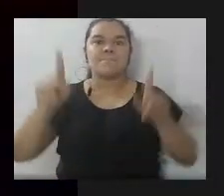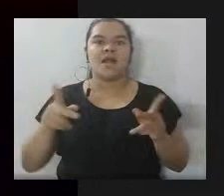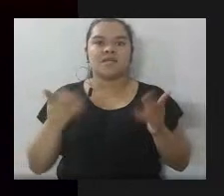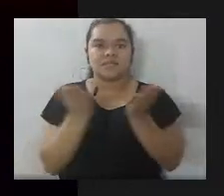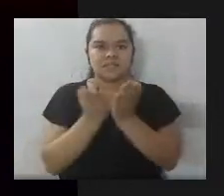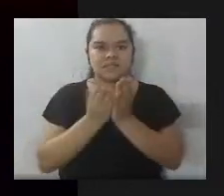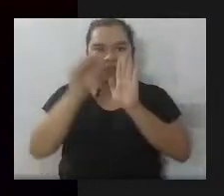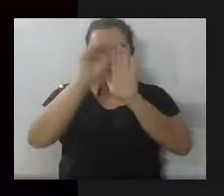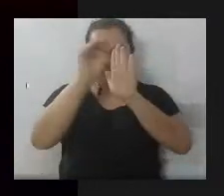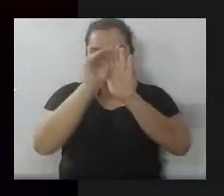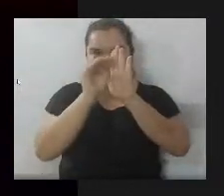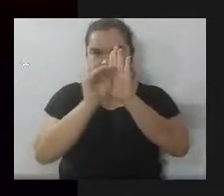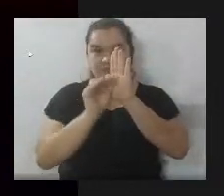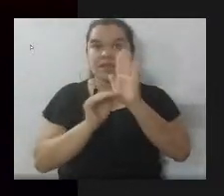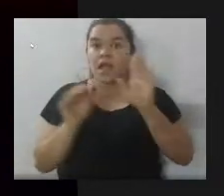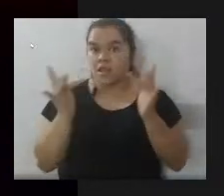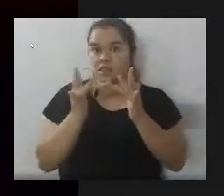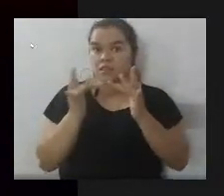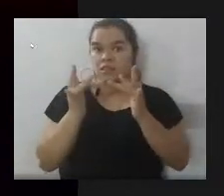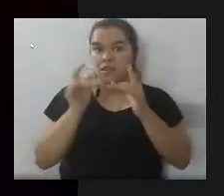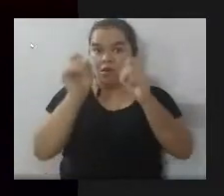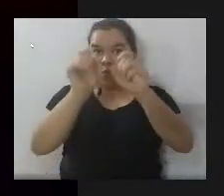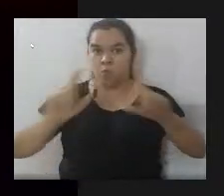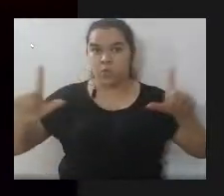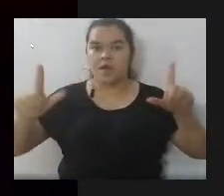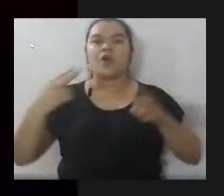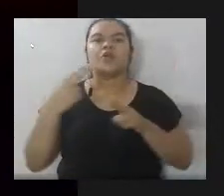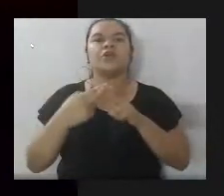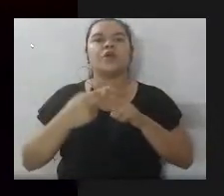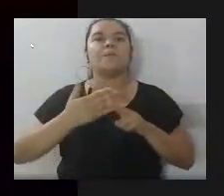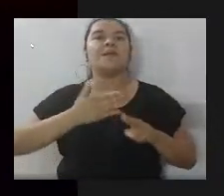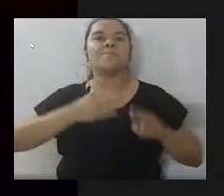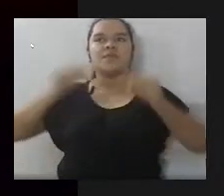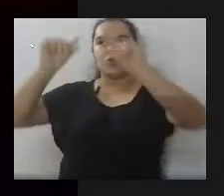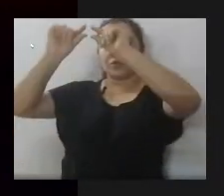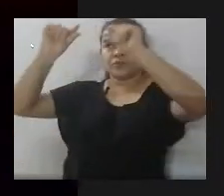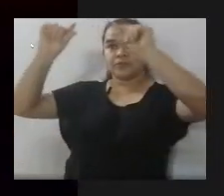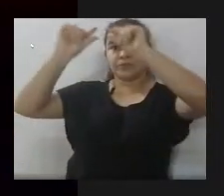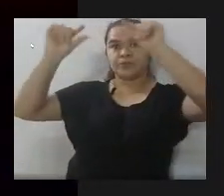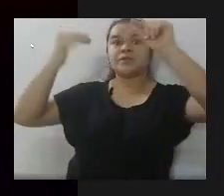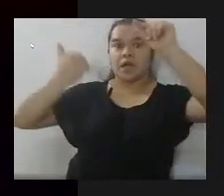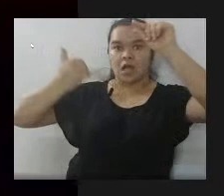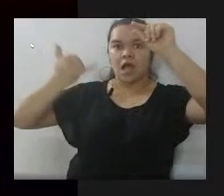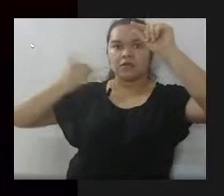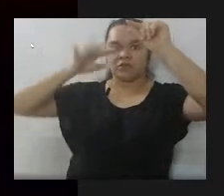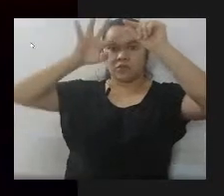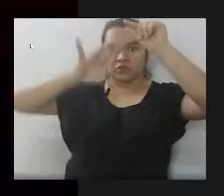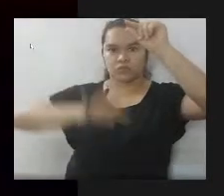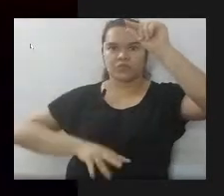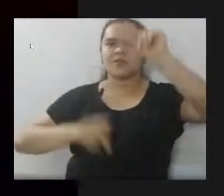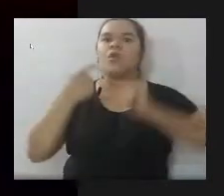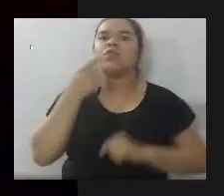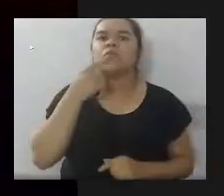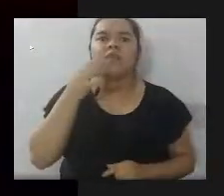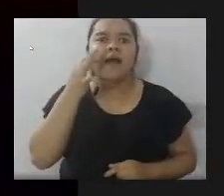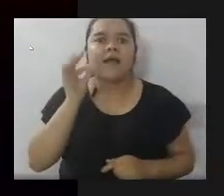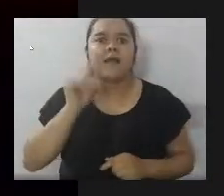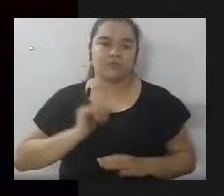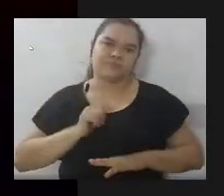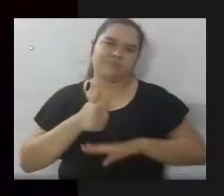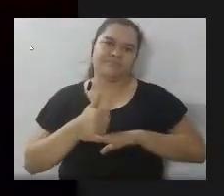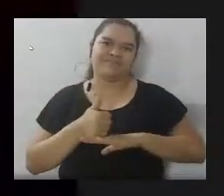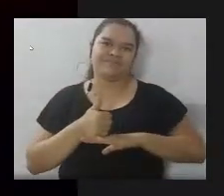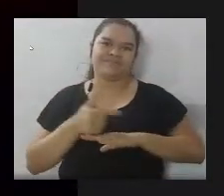carrera, ustedes pueden asistir, van a ver mi nombre como director de carrera, cualquier consulta a disposición.